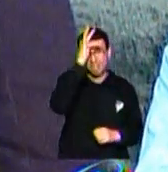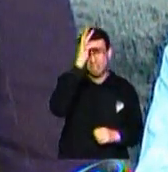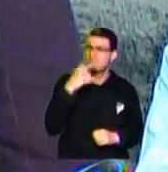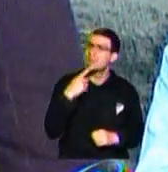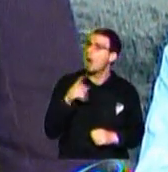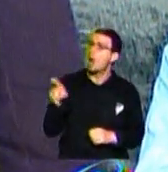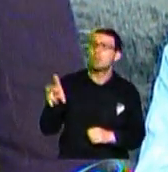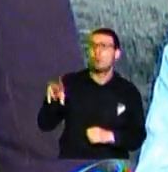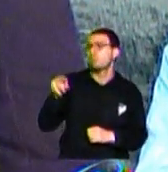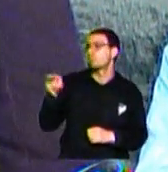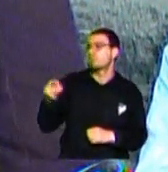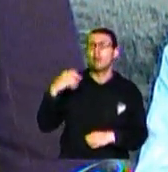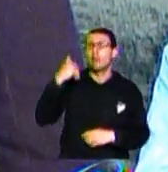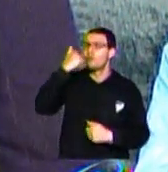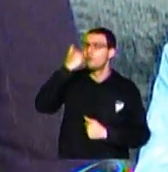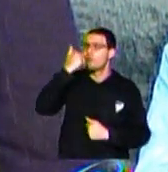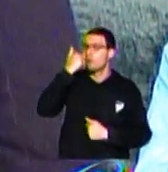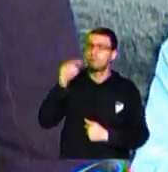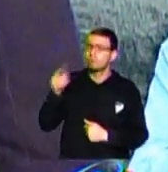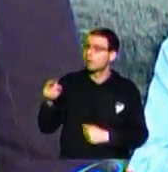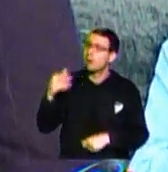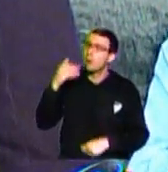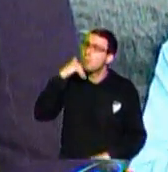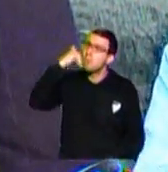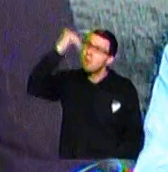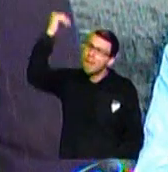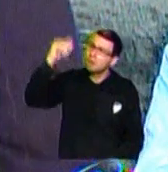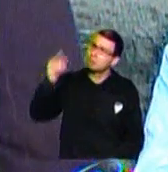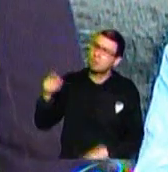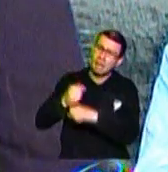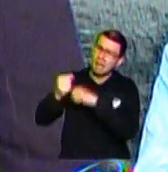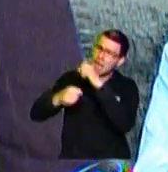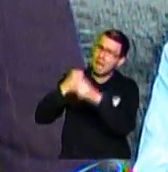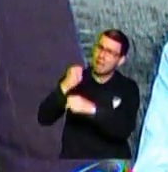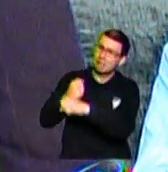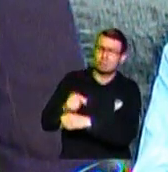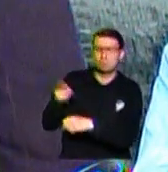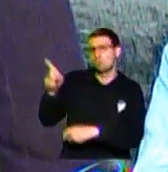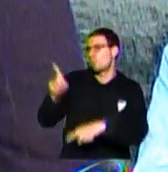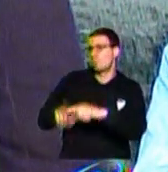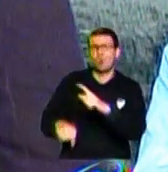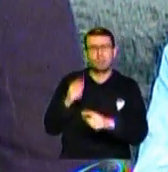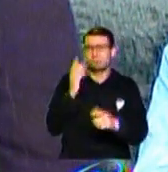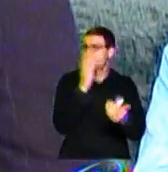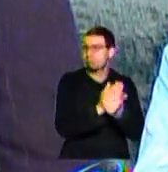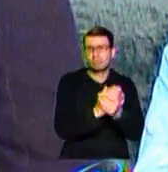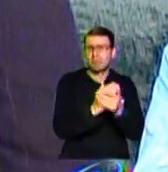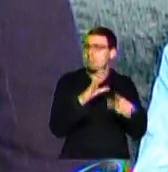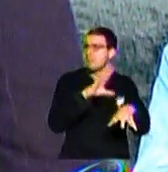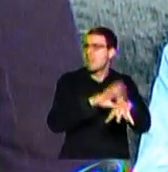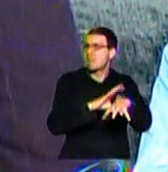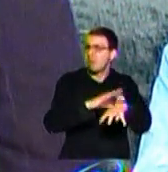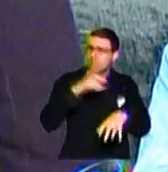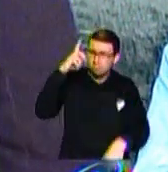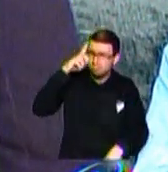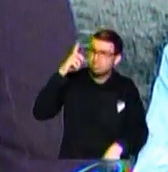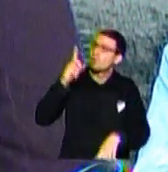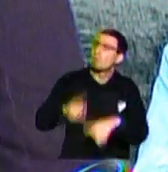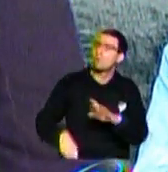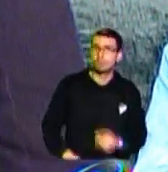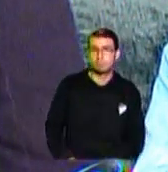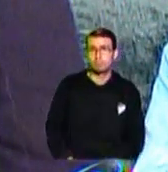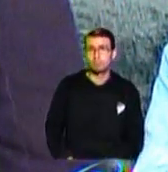y colposcopia a una señora porque ya tiene tantos años. Y la injusticia de muchas de ustedes por